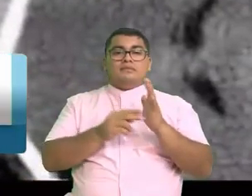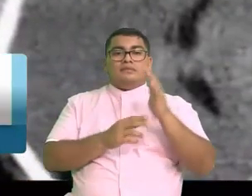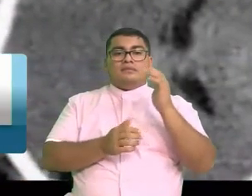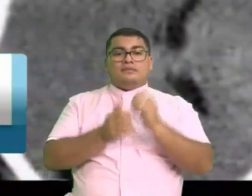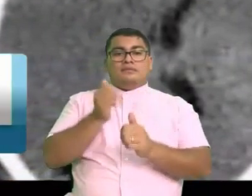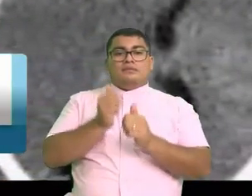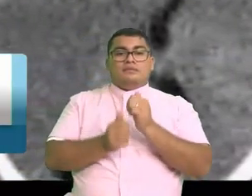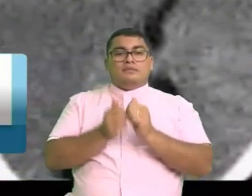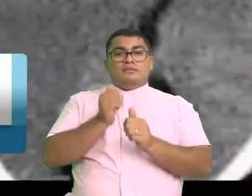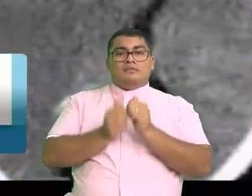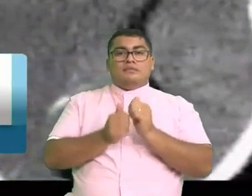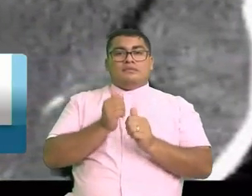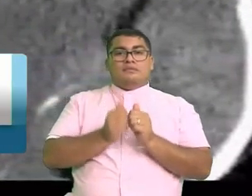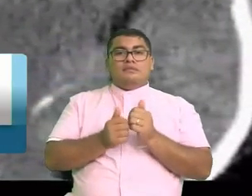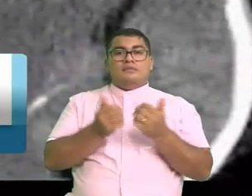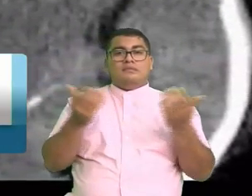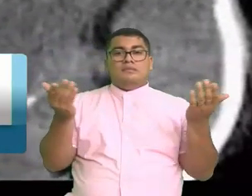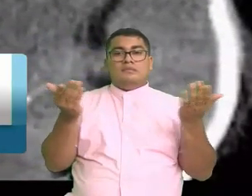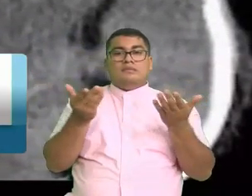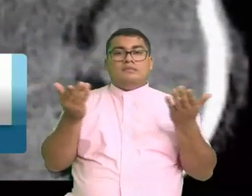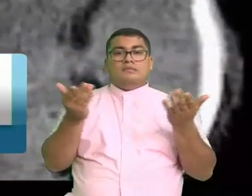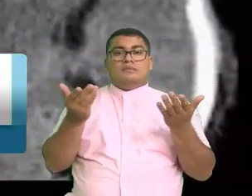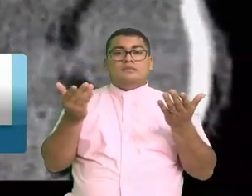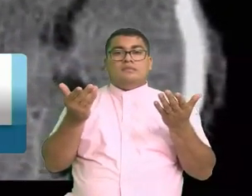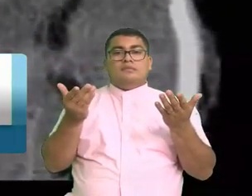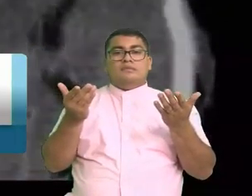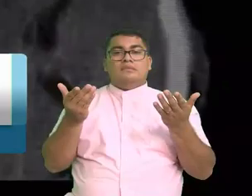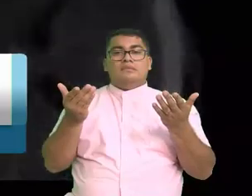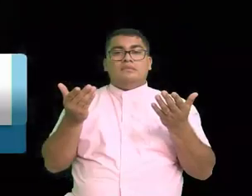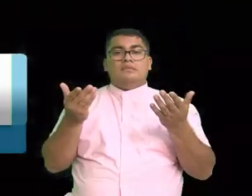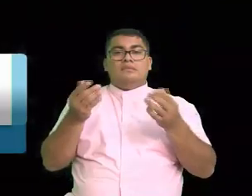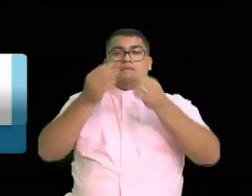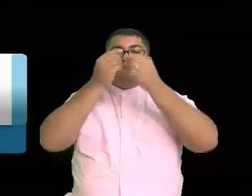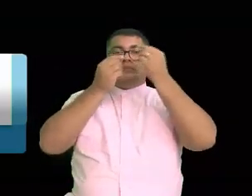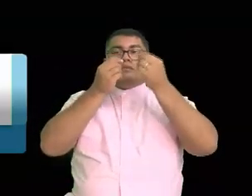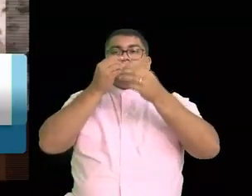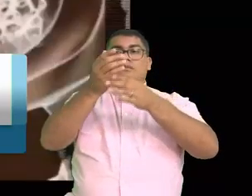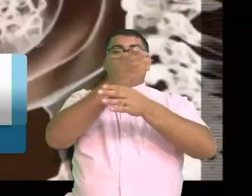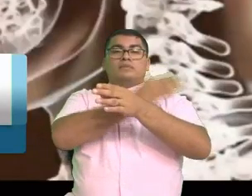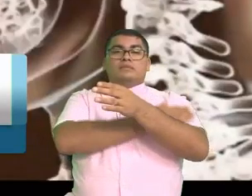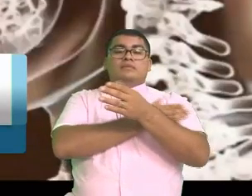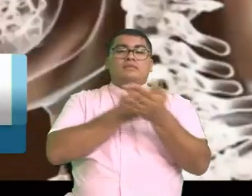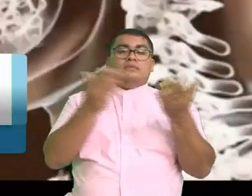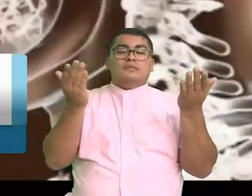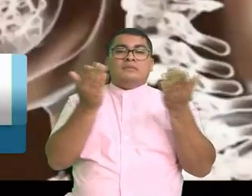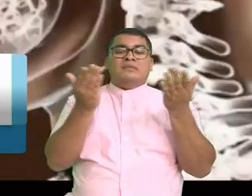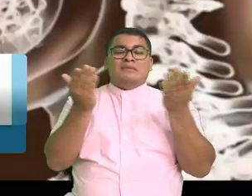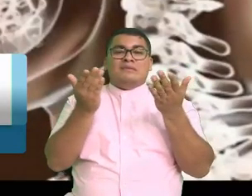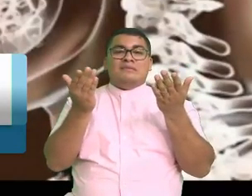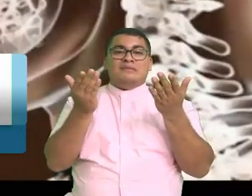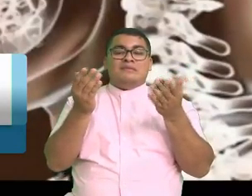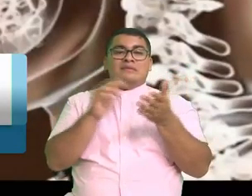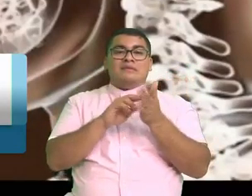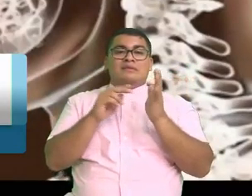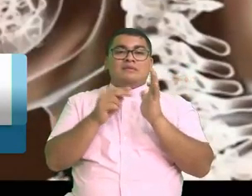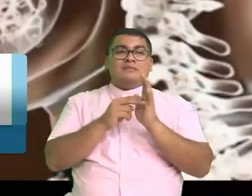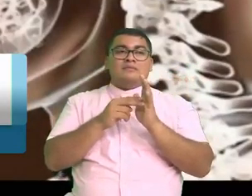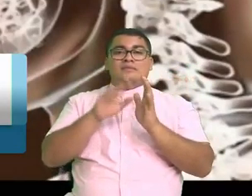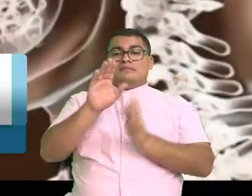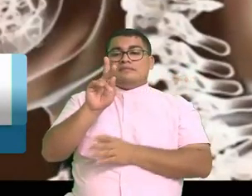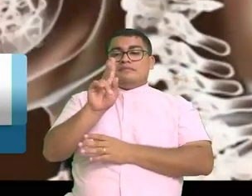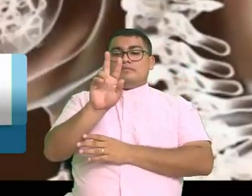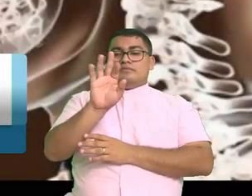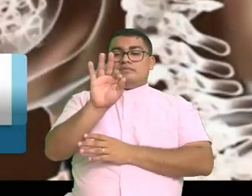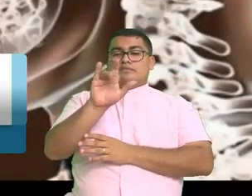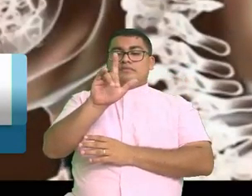afectada con antibióticos previo a la cirugía, que es un antibiótico